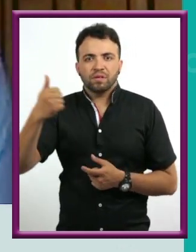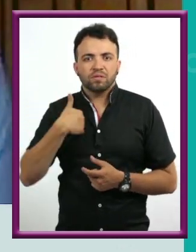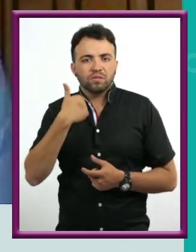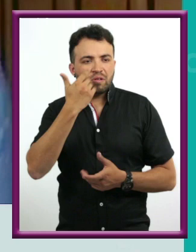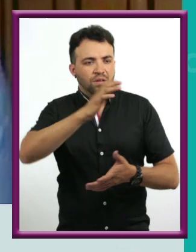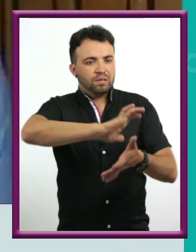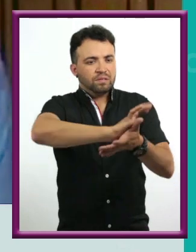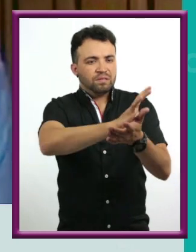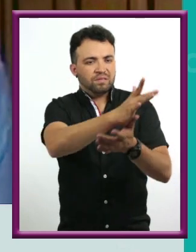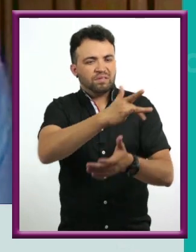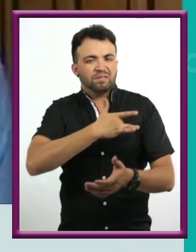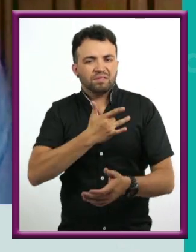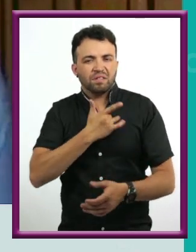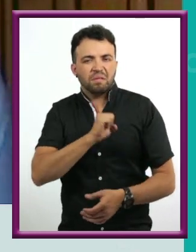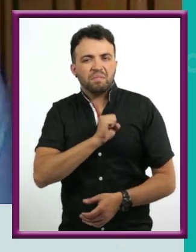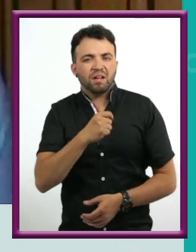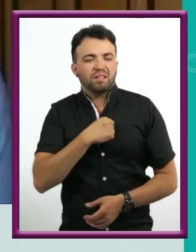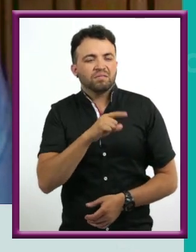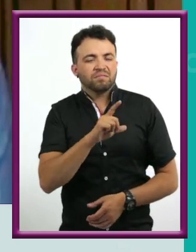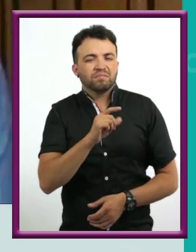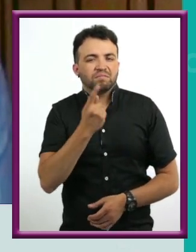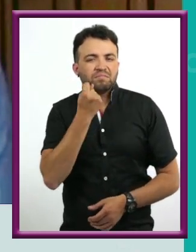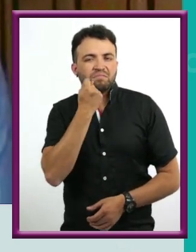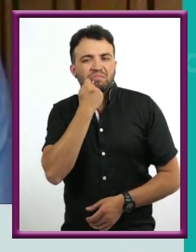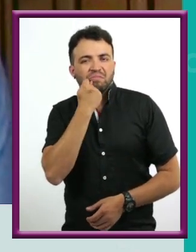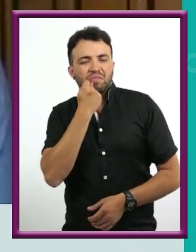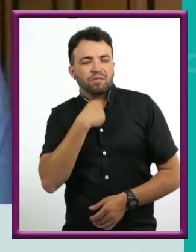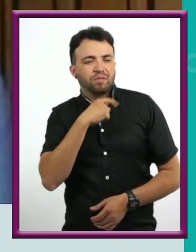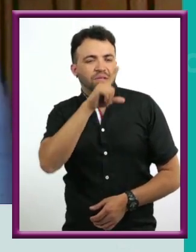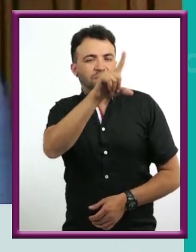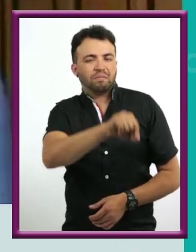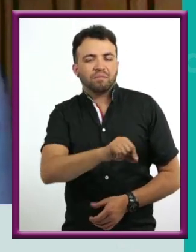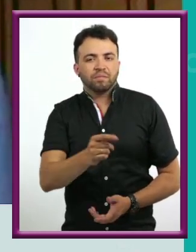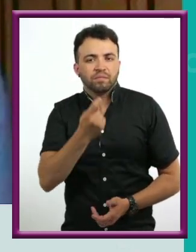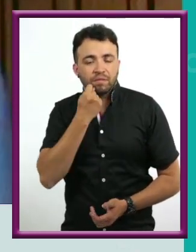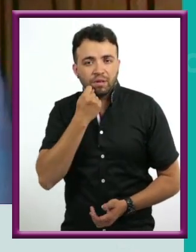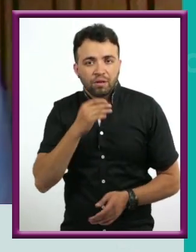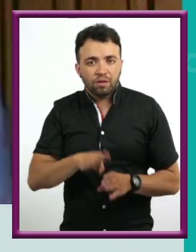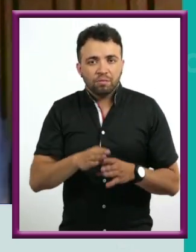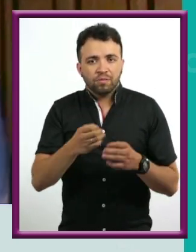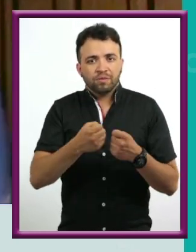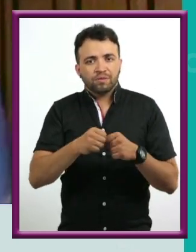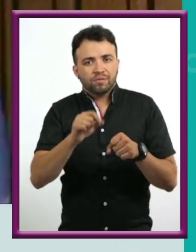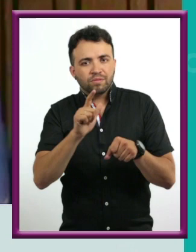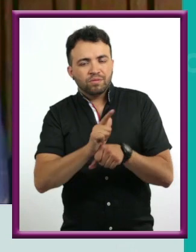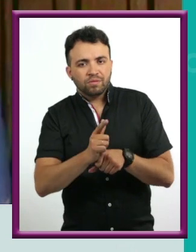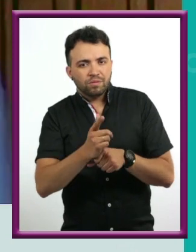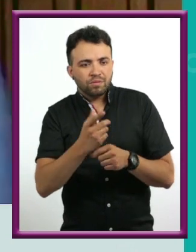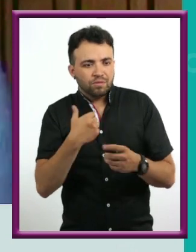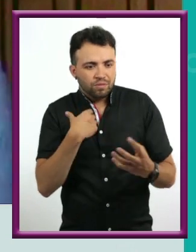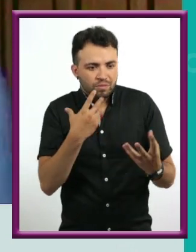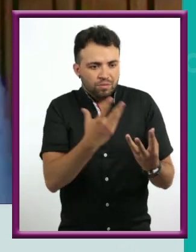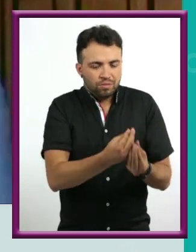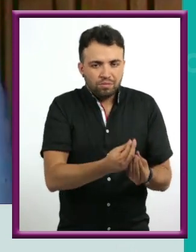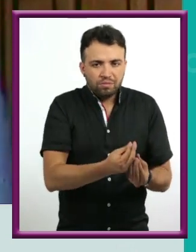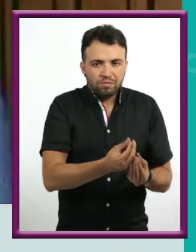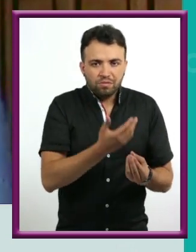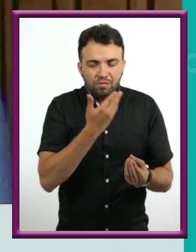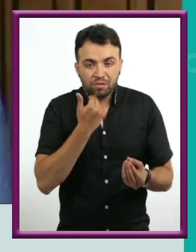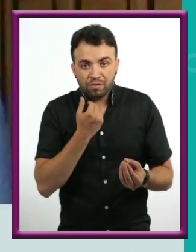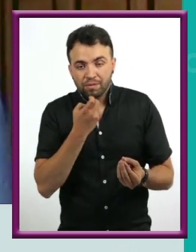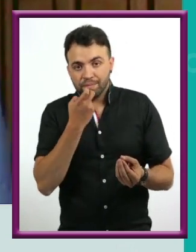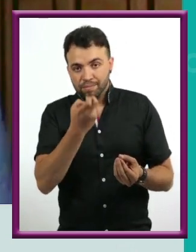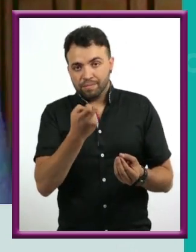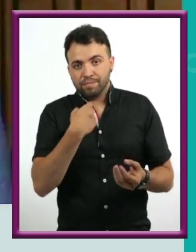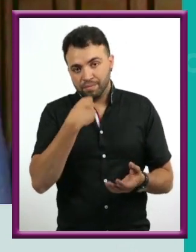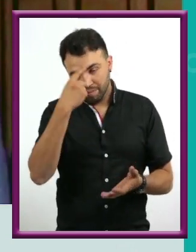persona, de hacer sentir mal a una persona, de que esta persona no es empática con la sociedad, con un ser